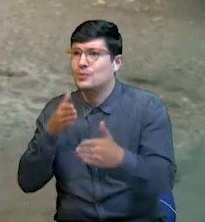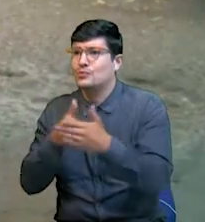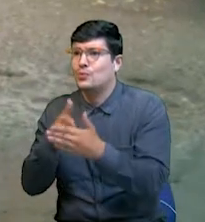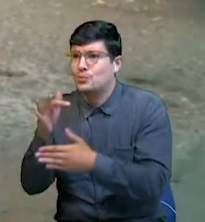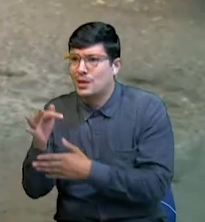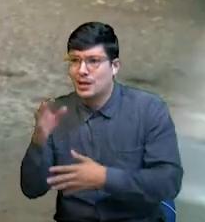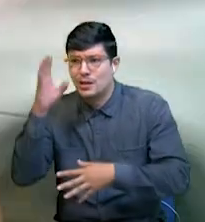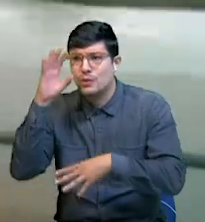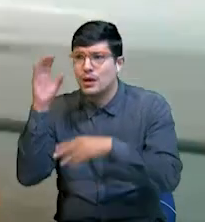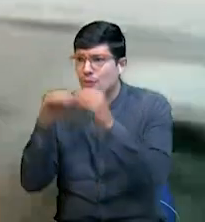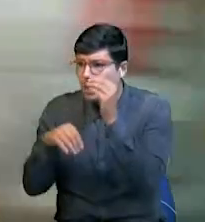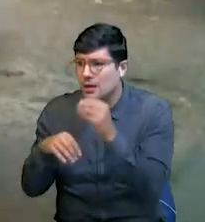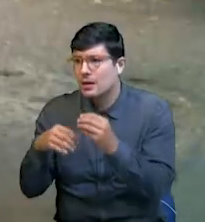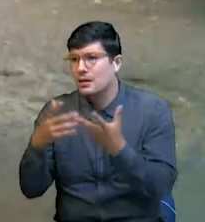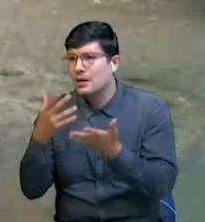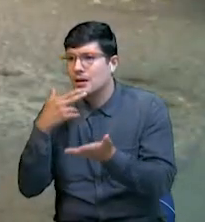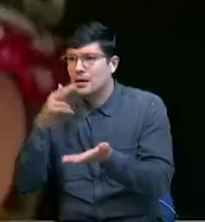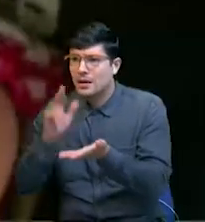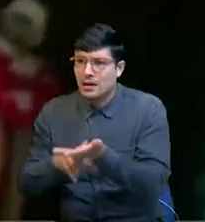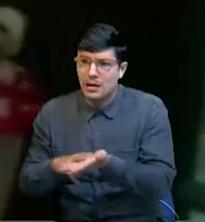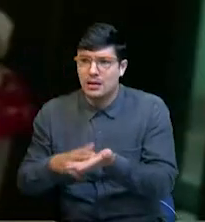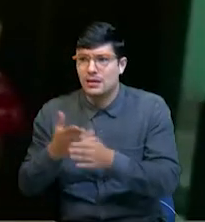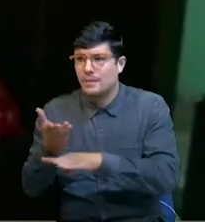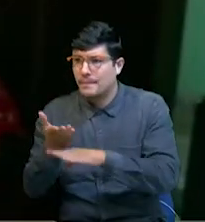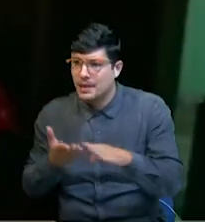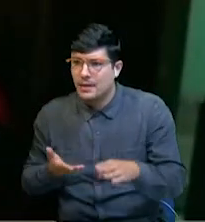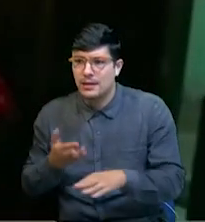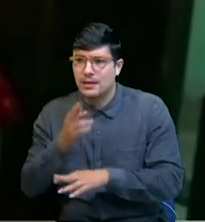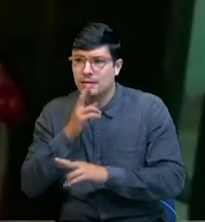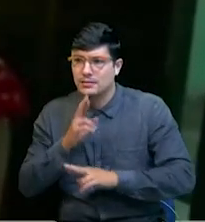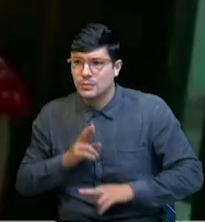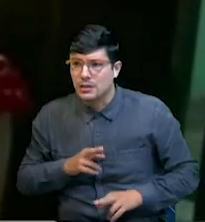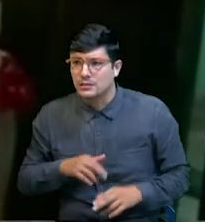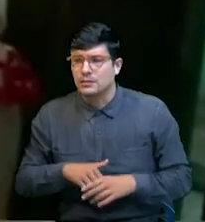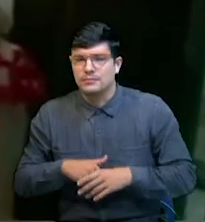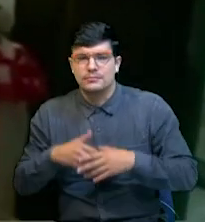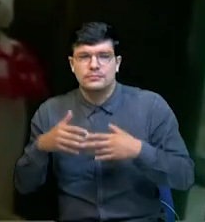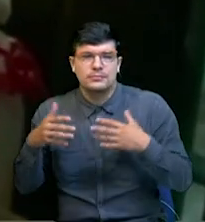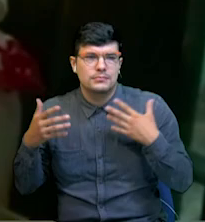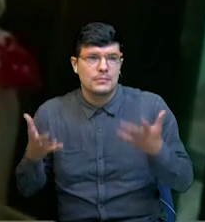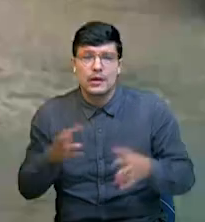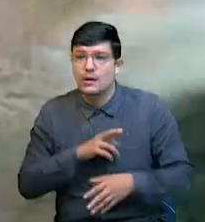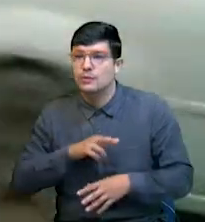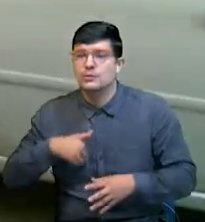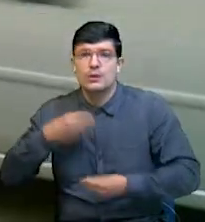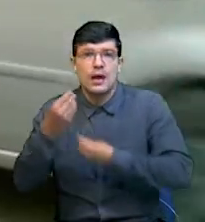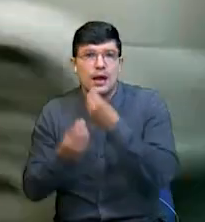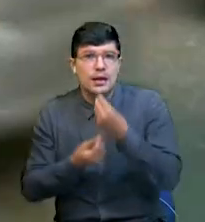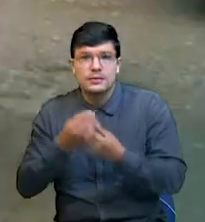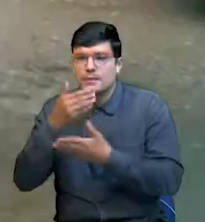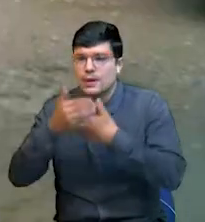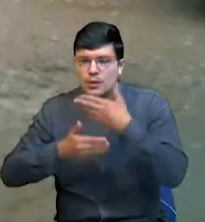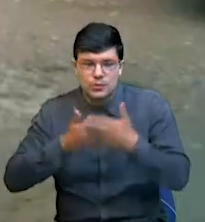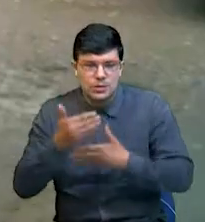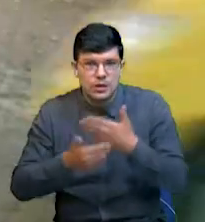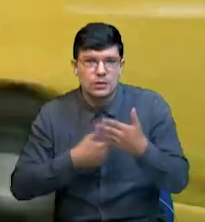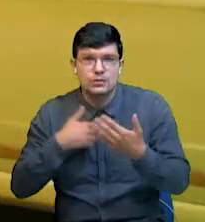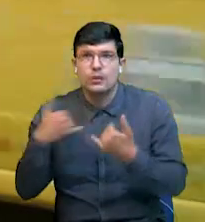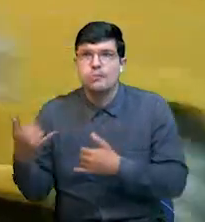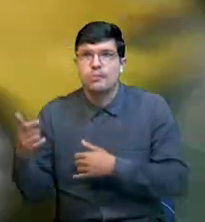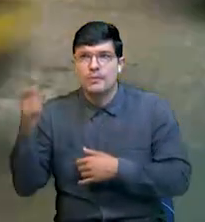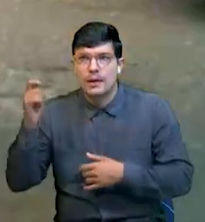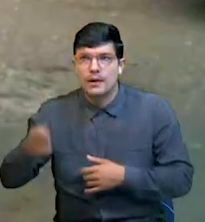tutelas, desacatos, cartas de petición. Hemos hecho todo el proceso porque tengo un